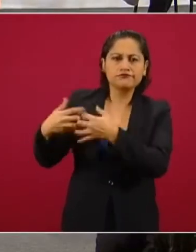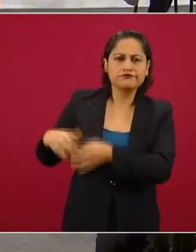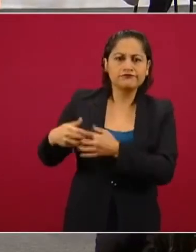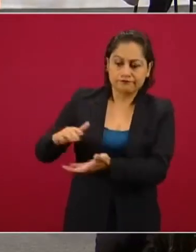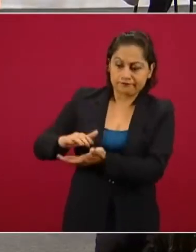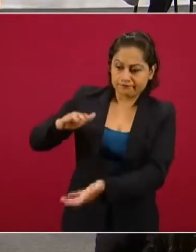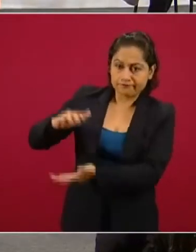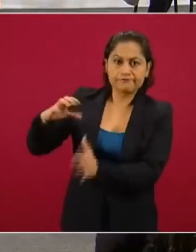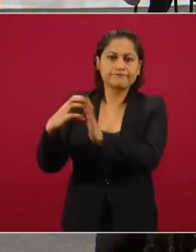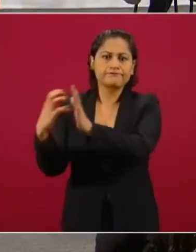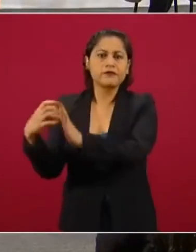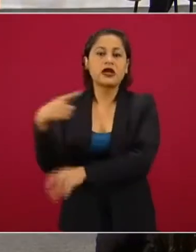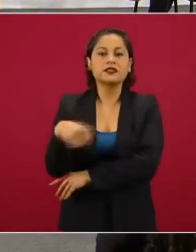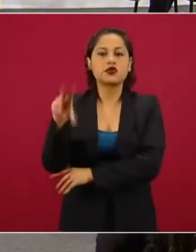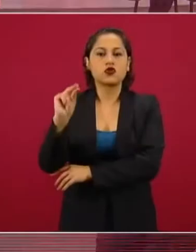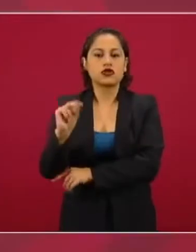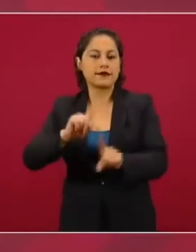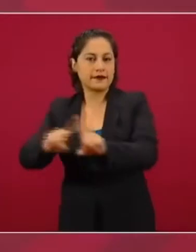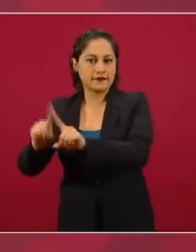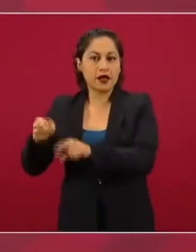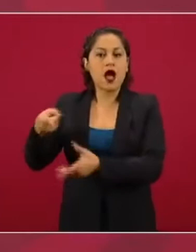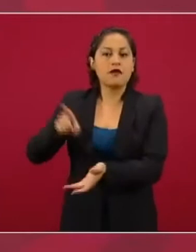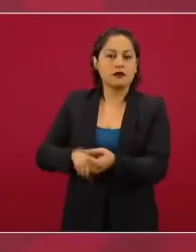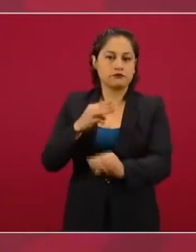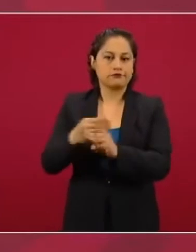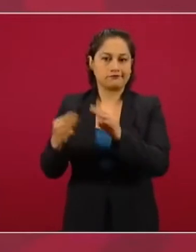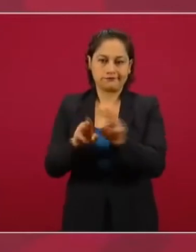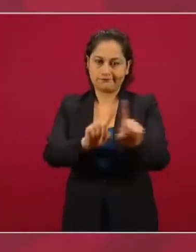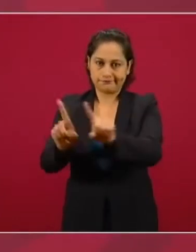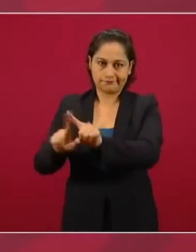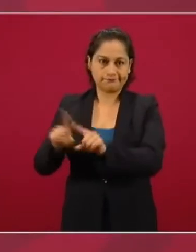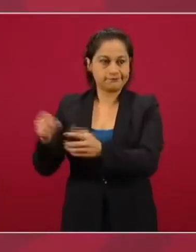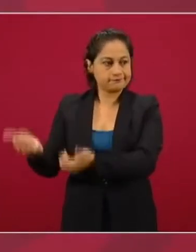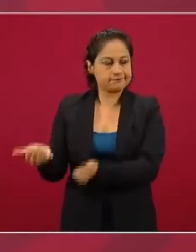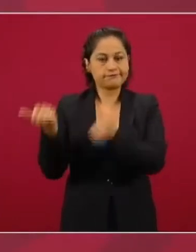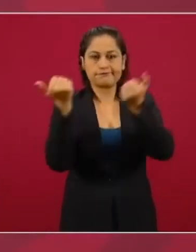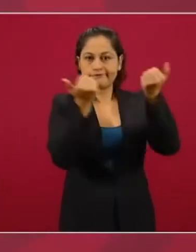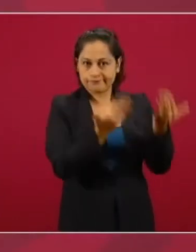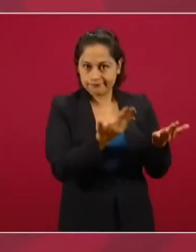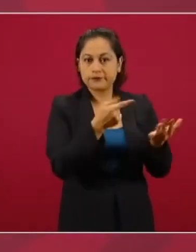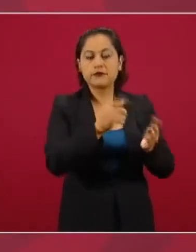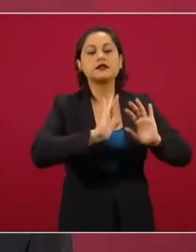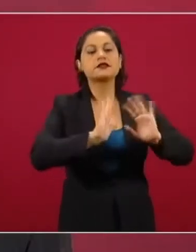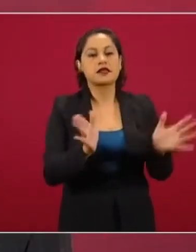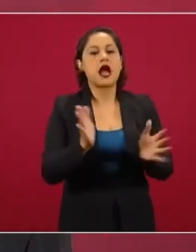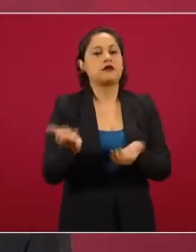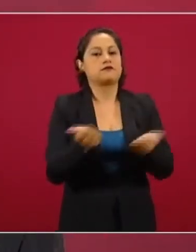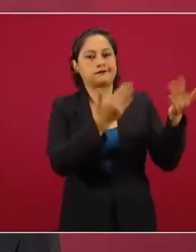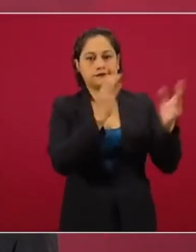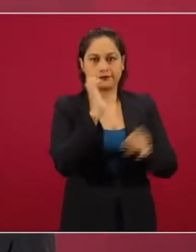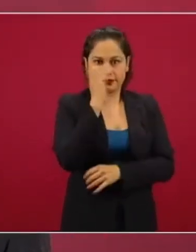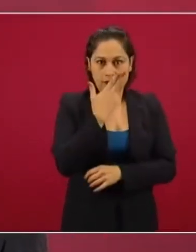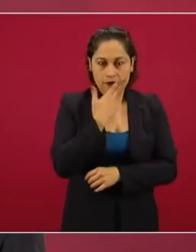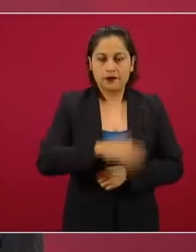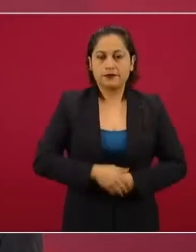180 cajas especiales que traen todo el equipo, y lo trasladamos ya a Chihuahua. En el curso de la